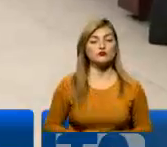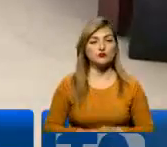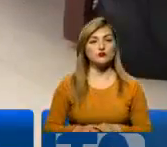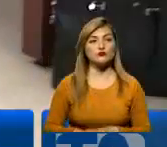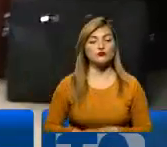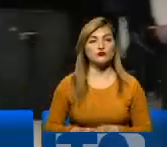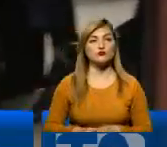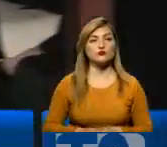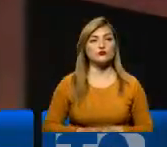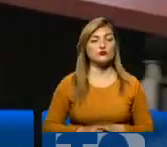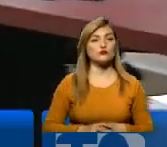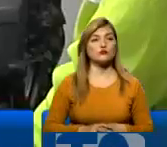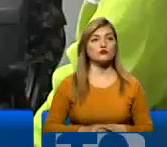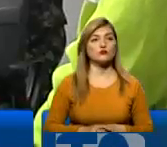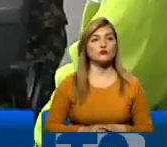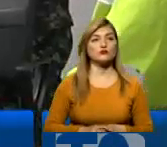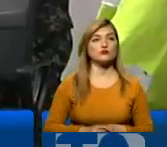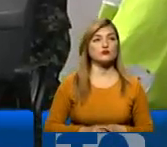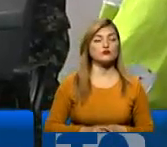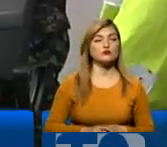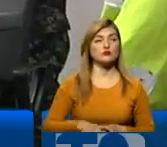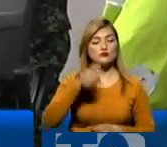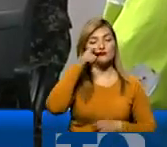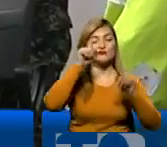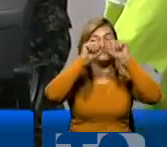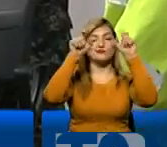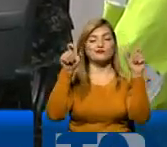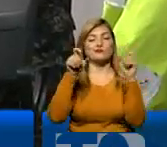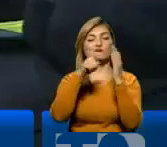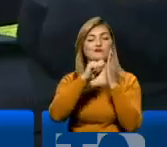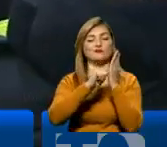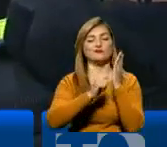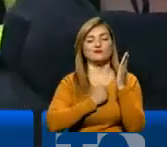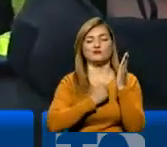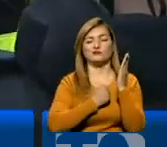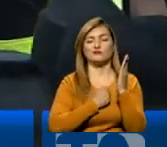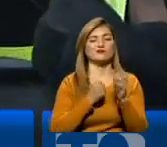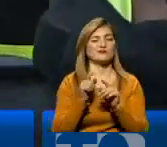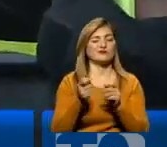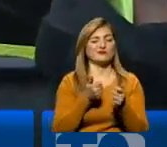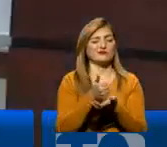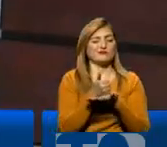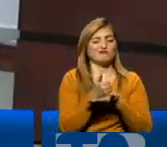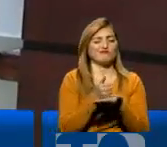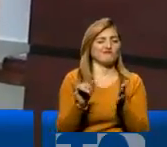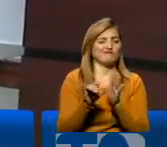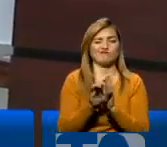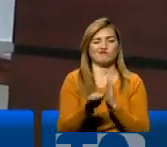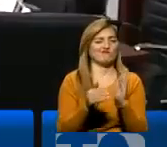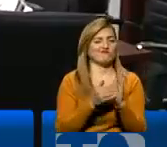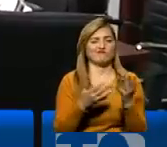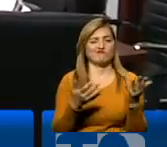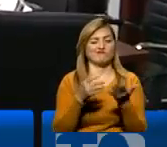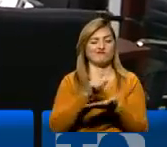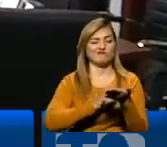Según la teoría de fiscalía, en las empresas que estos procesados tenían acciones se beneficiaron de forma irregular de contratos de cerca de